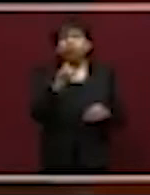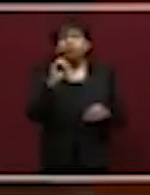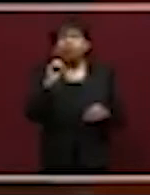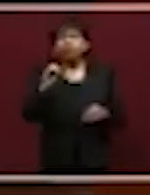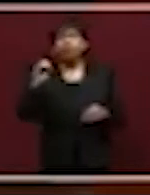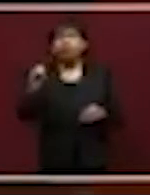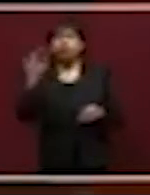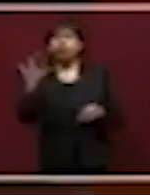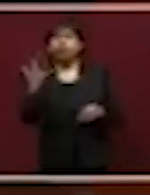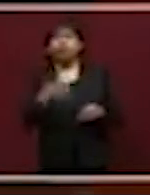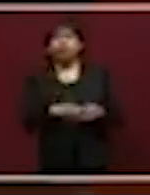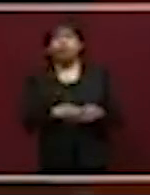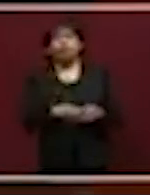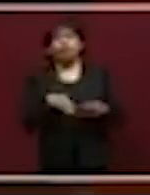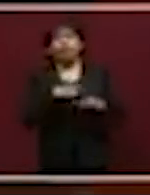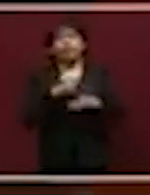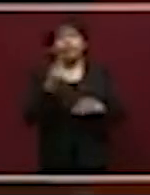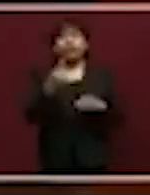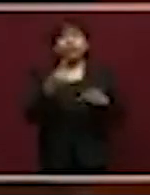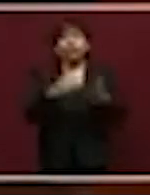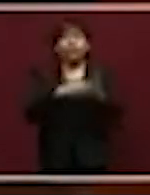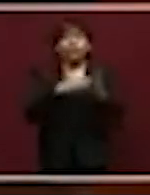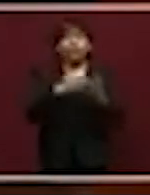0.005 del total, que es